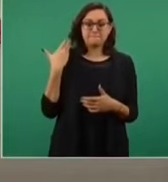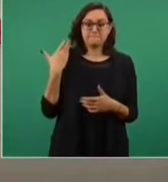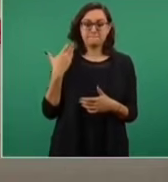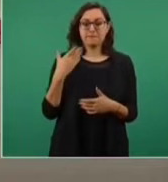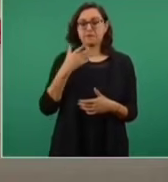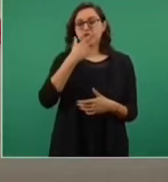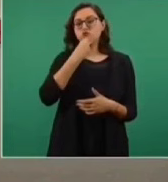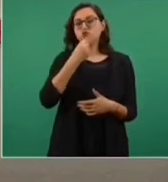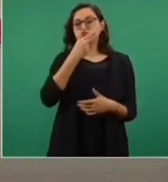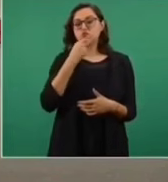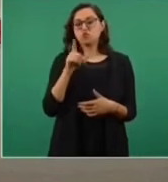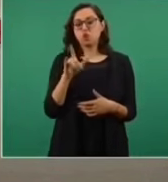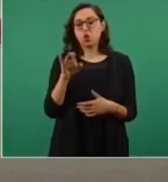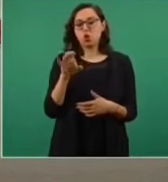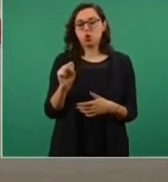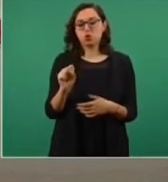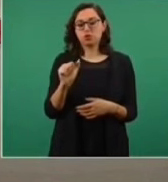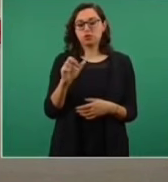Luis Arce,